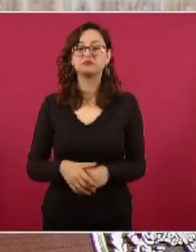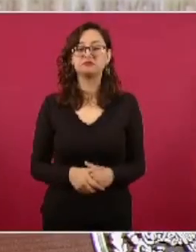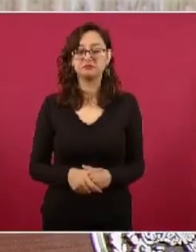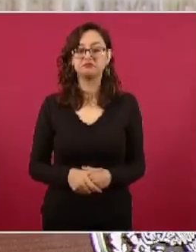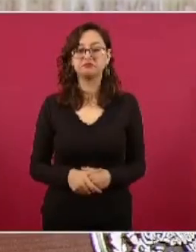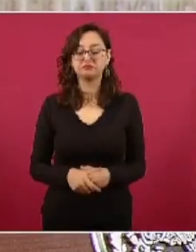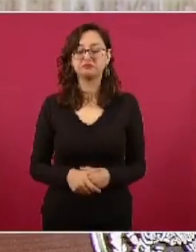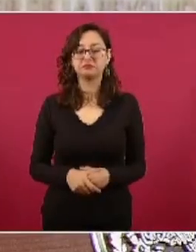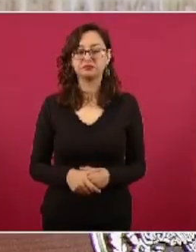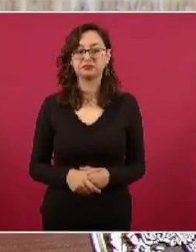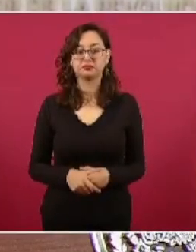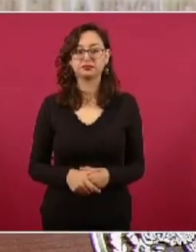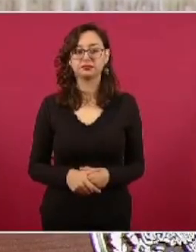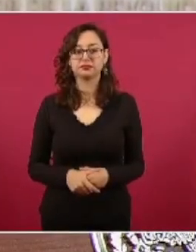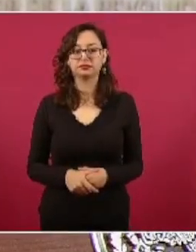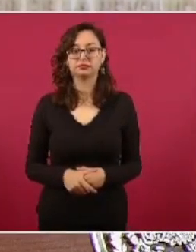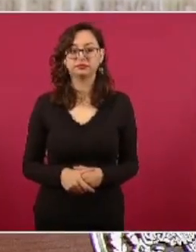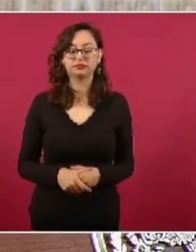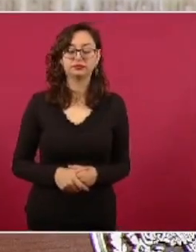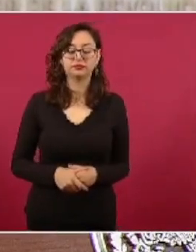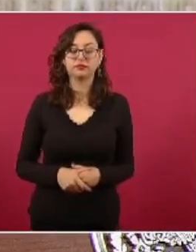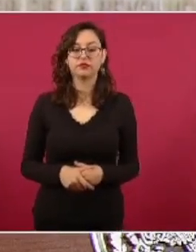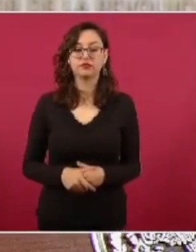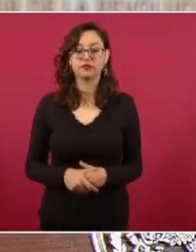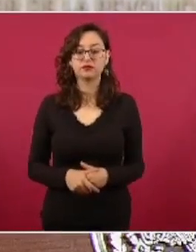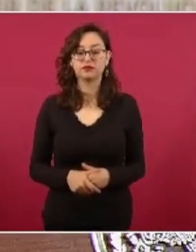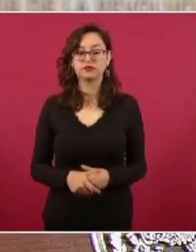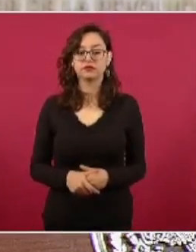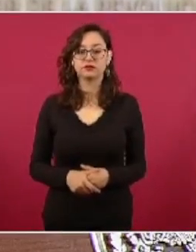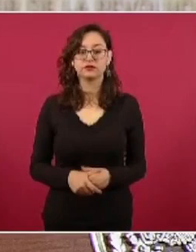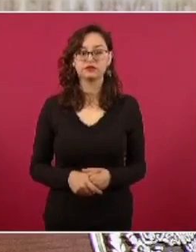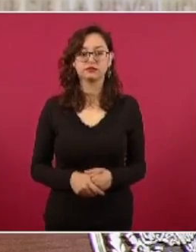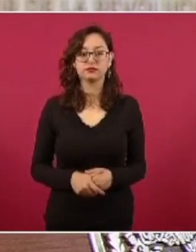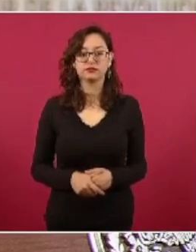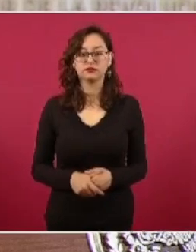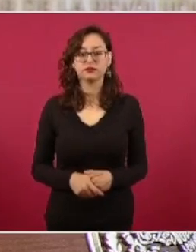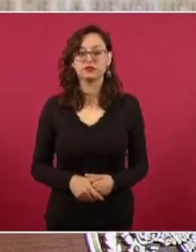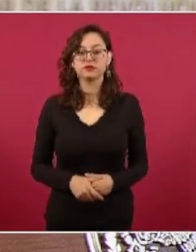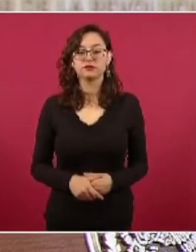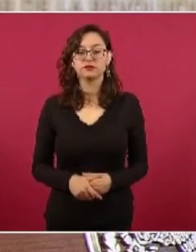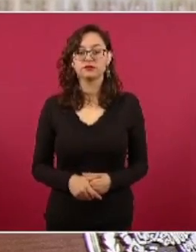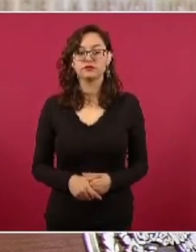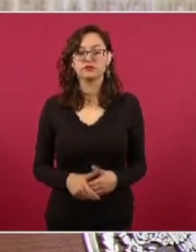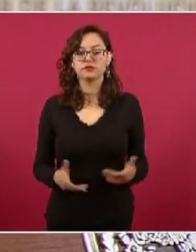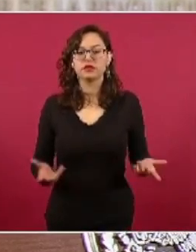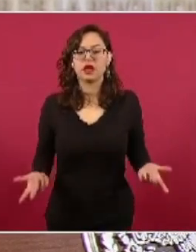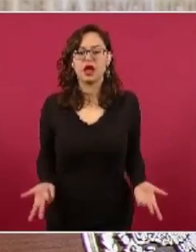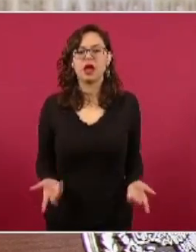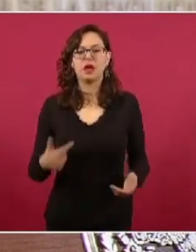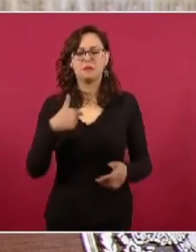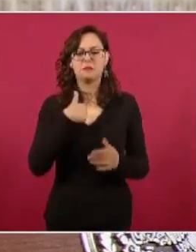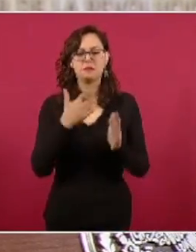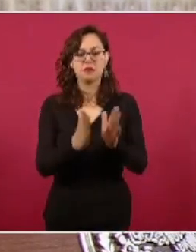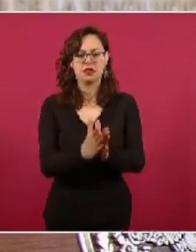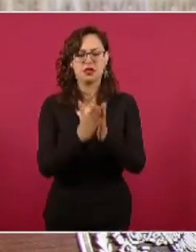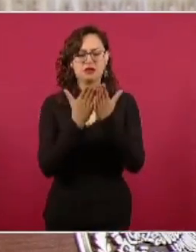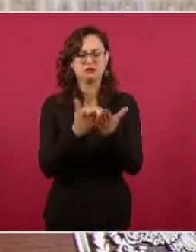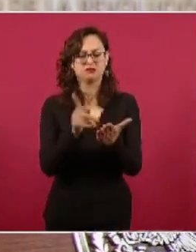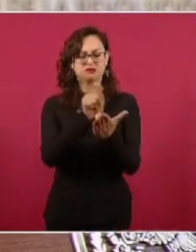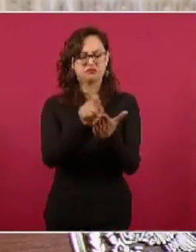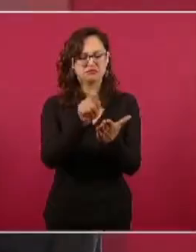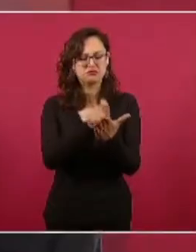lo encuentres lo más pronto posible también, hago una relatoría en uno de mis libros sobre las